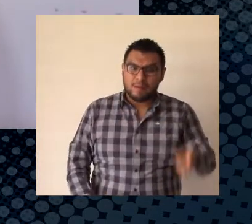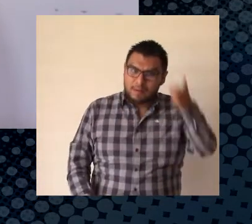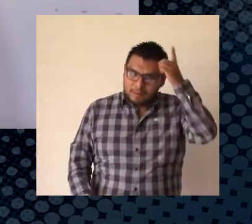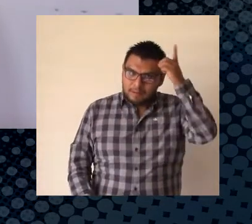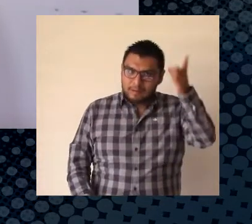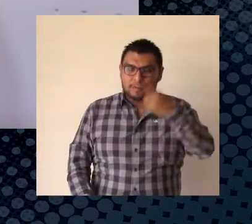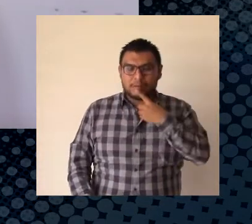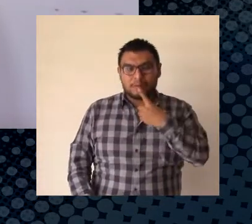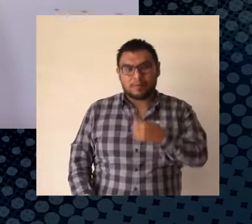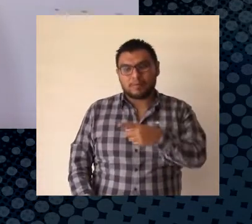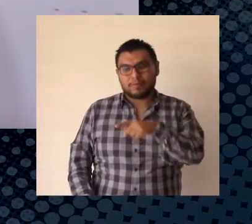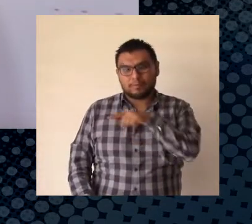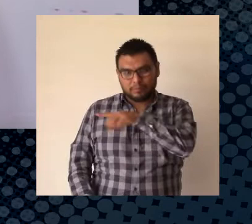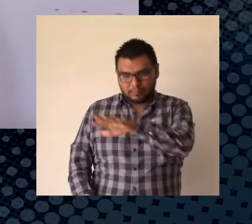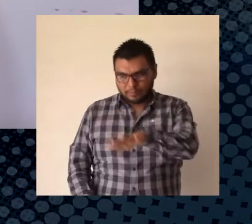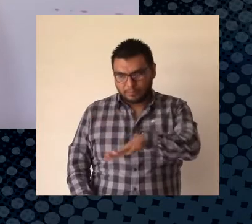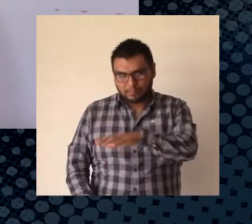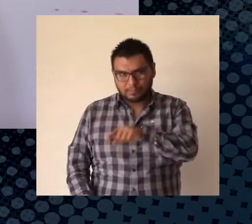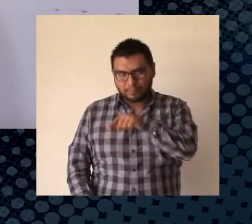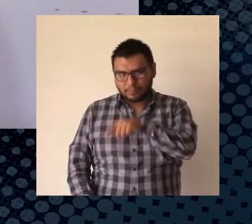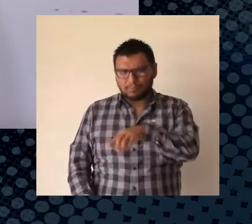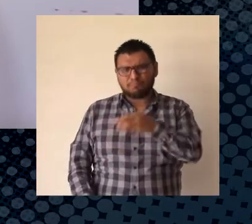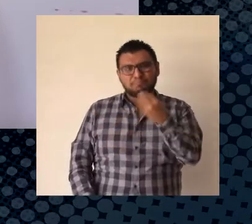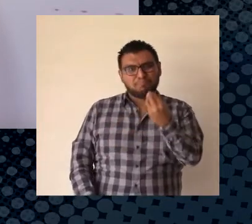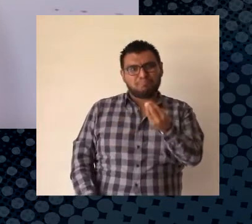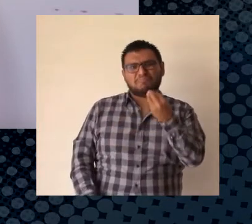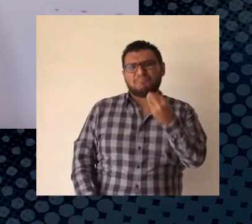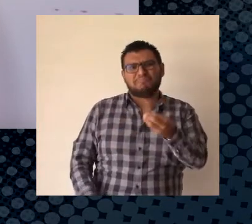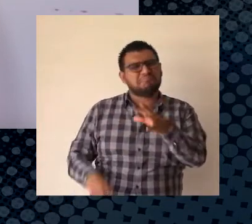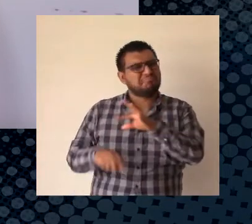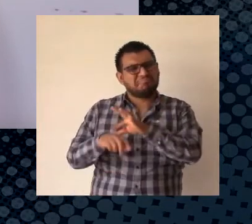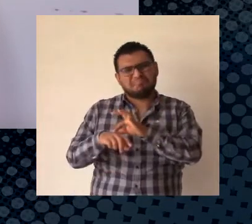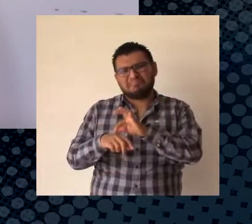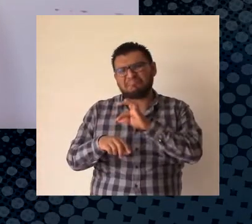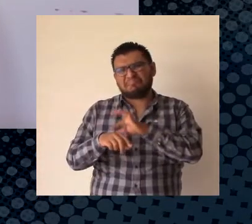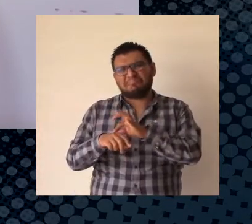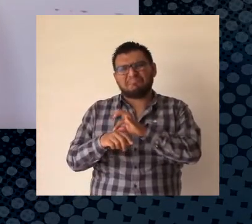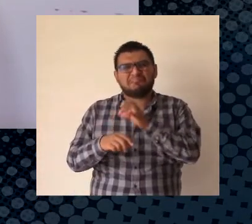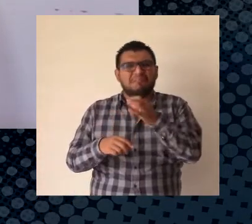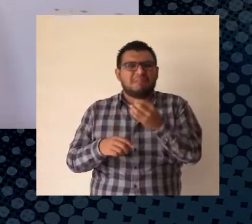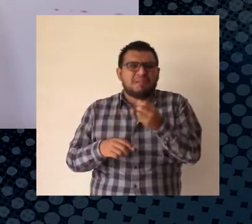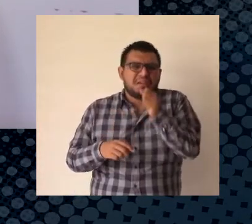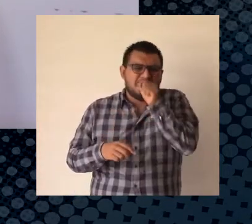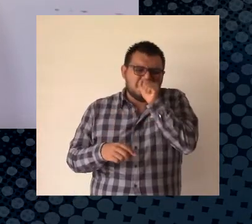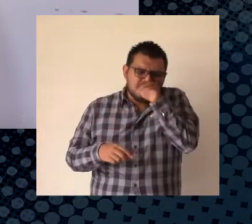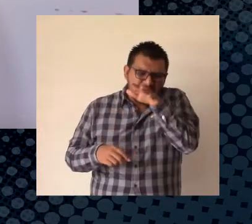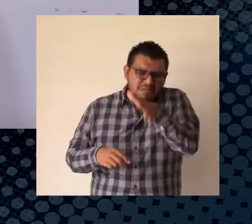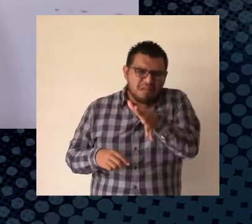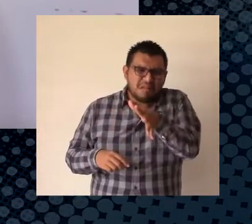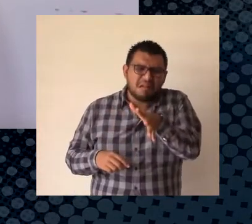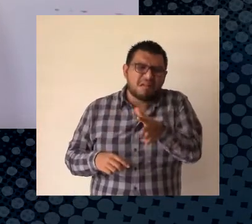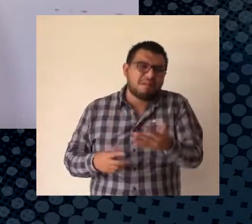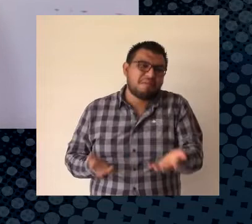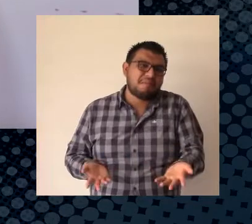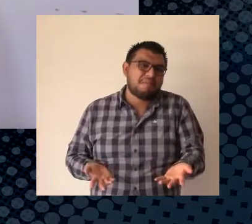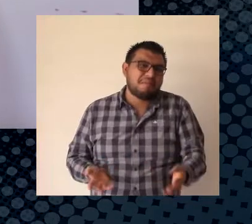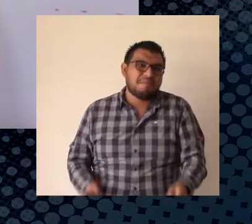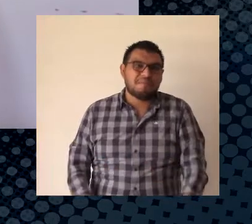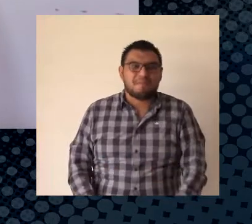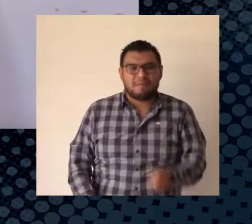dijo, les voy a hacer que coman tanta carne que hasta se les salga por las narices. Y así